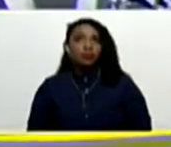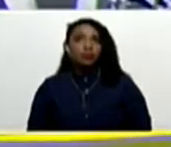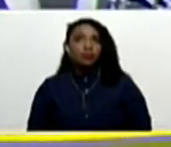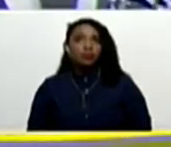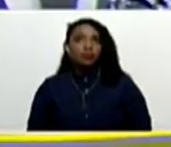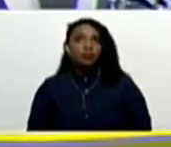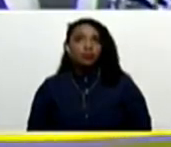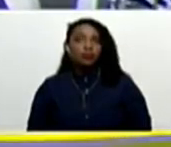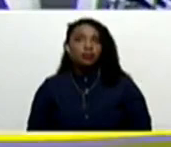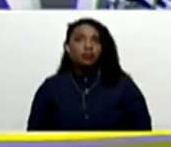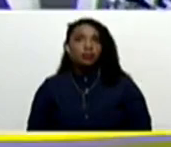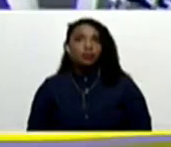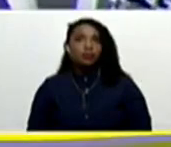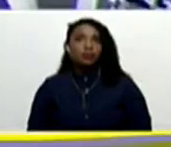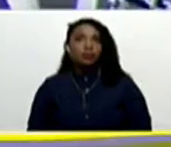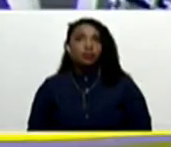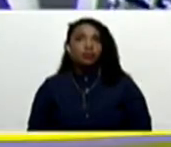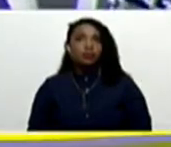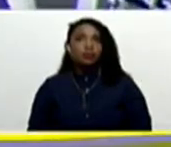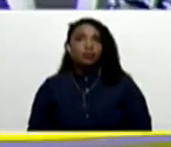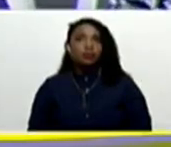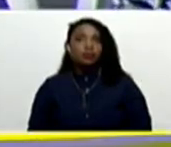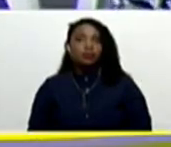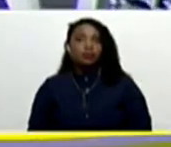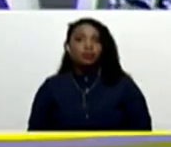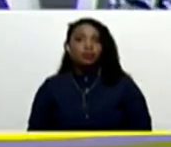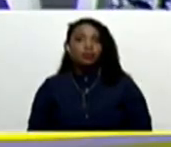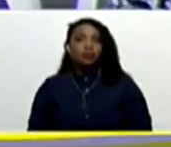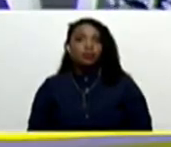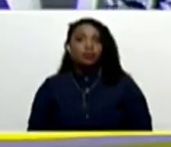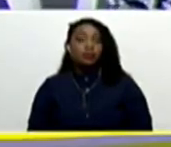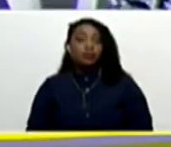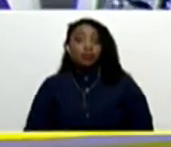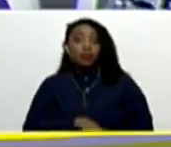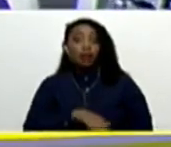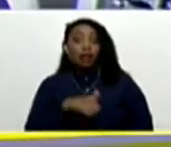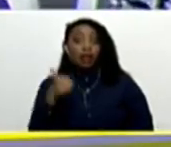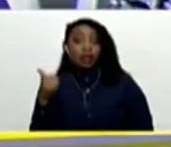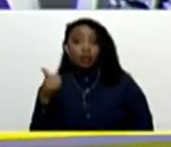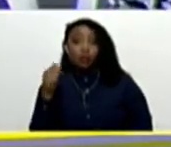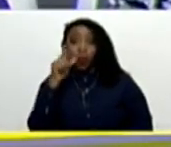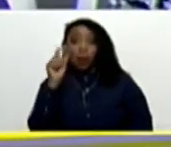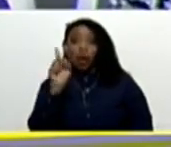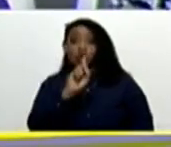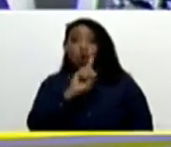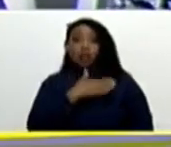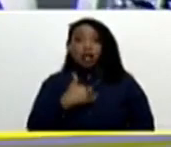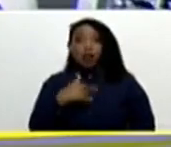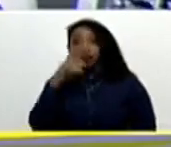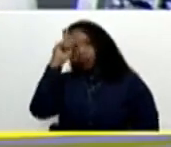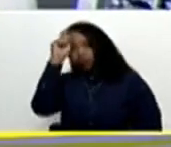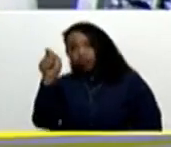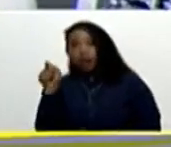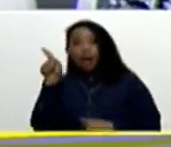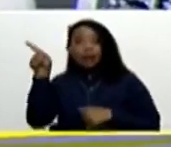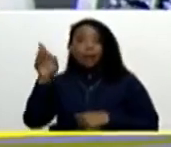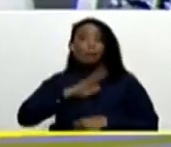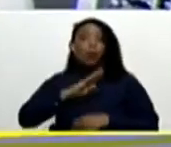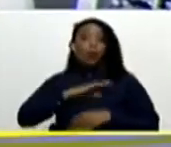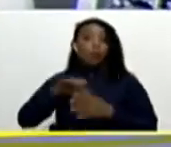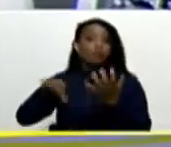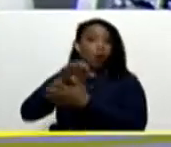recognize President Maduro as the president of Venezuela. Aquellos que no lo quieran reconocer, eso es su